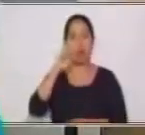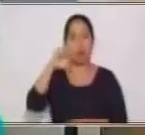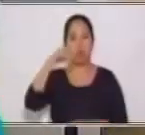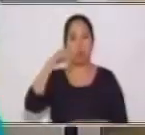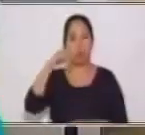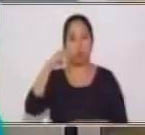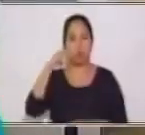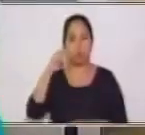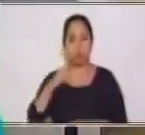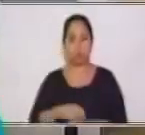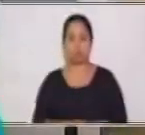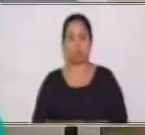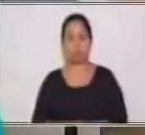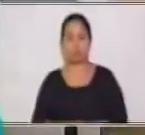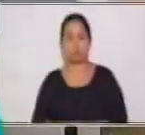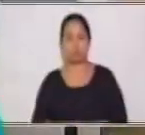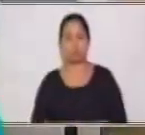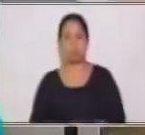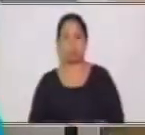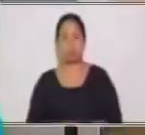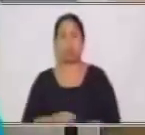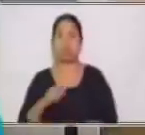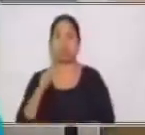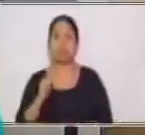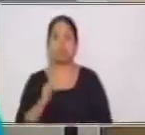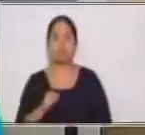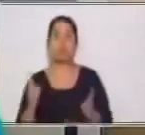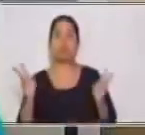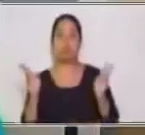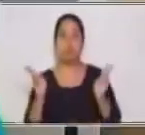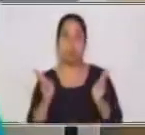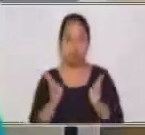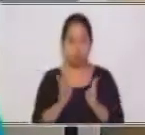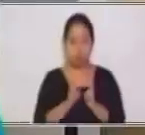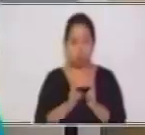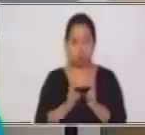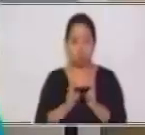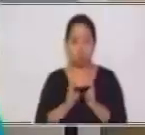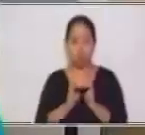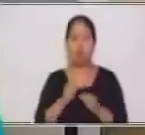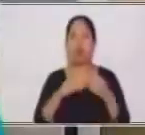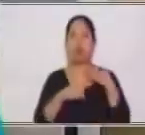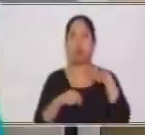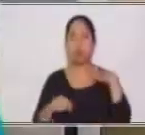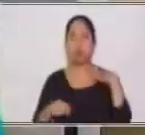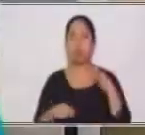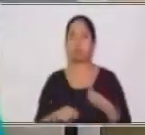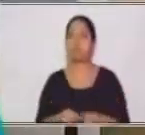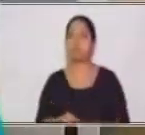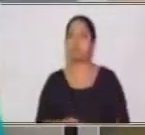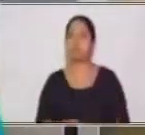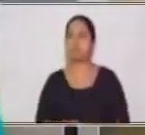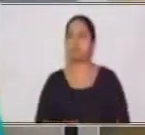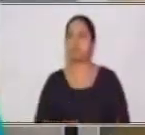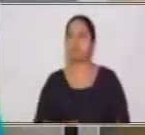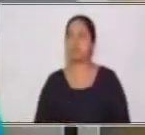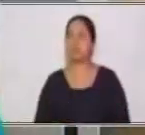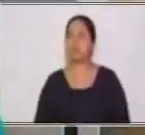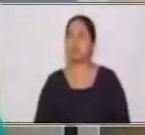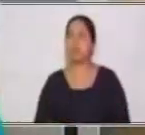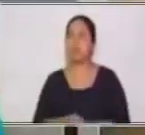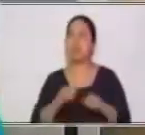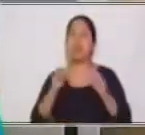palabra en la que reduzco el nombre, ¿verdad? De una institución o de una organización. Y lo